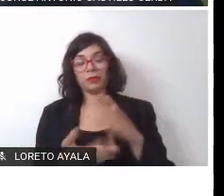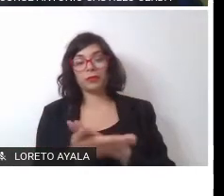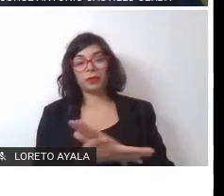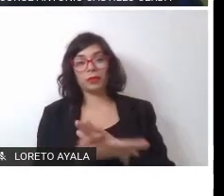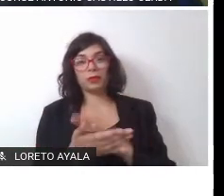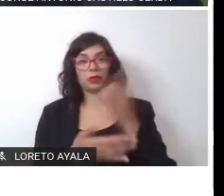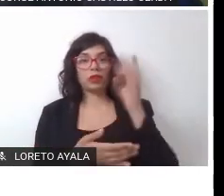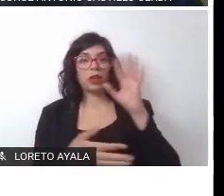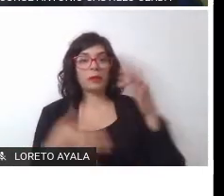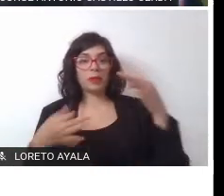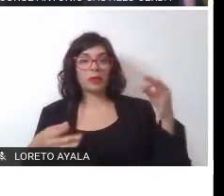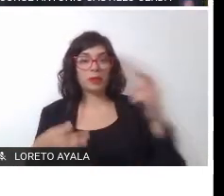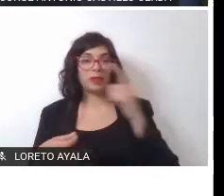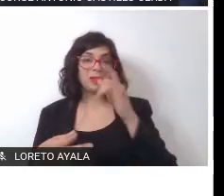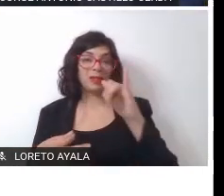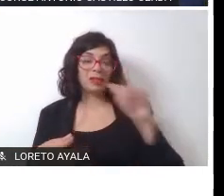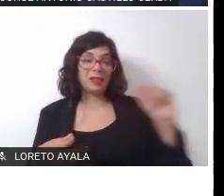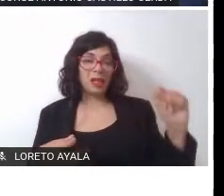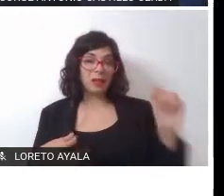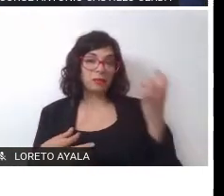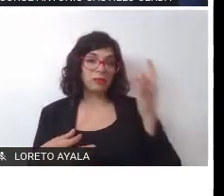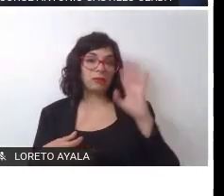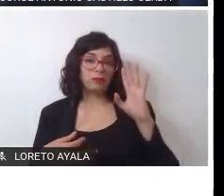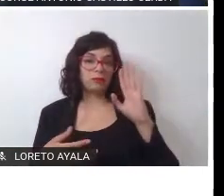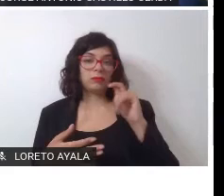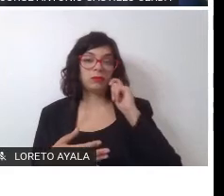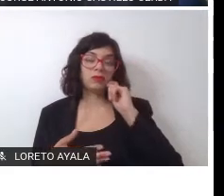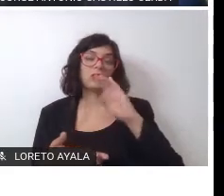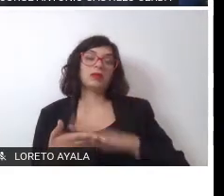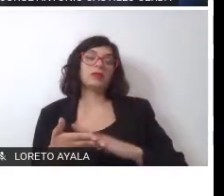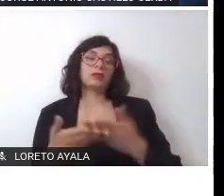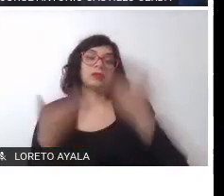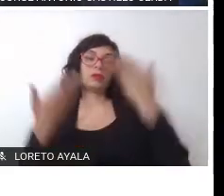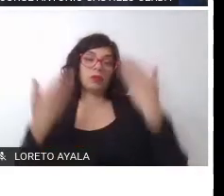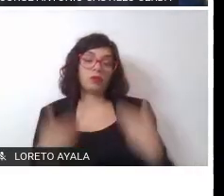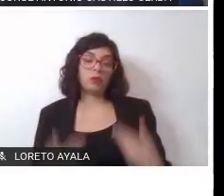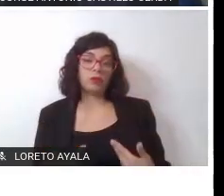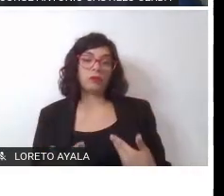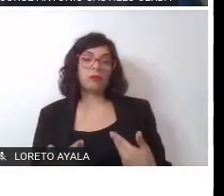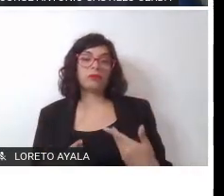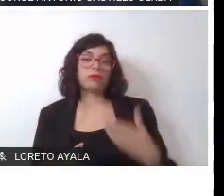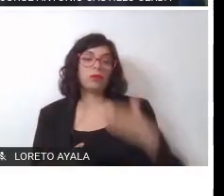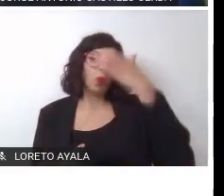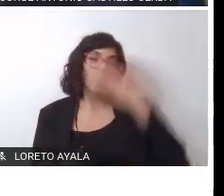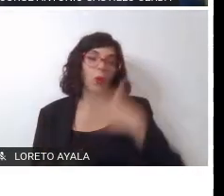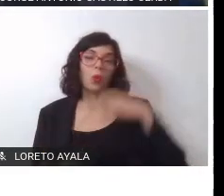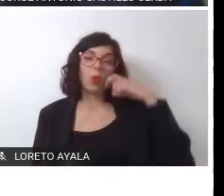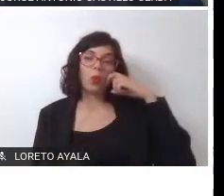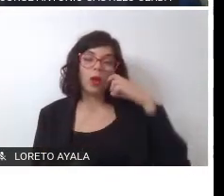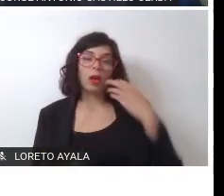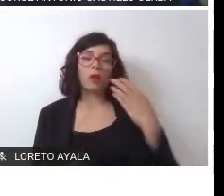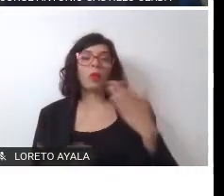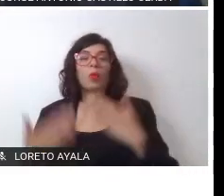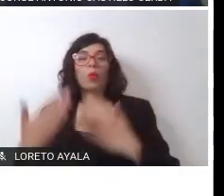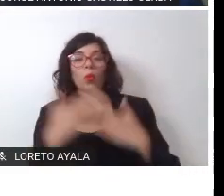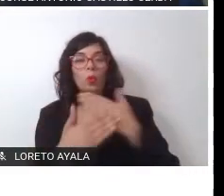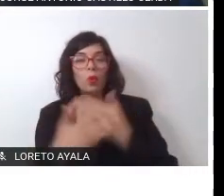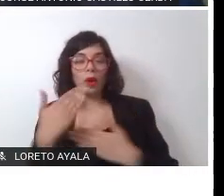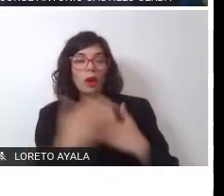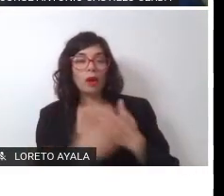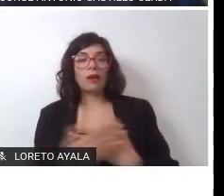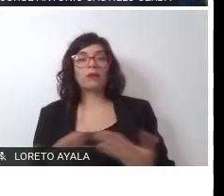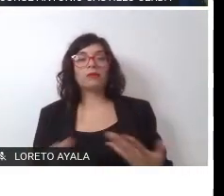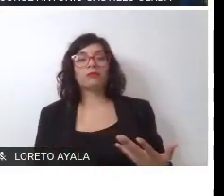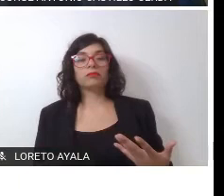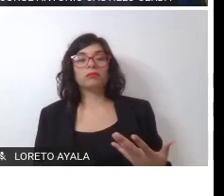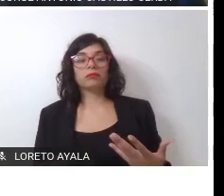solo guías en relación a la vida saludable, al cuerpo humano, al cuidado del cuerpo humano, y vamos a